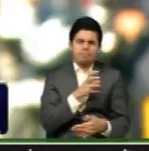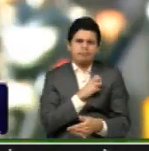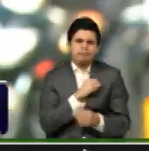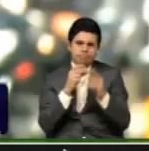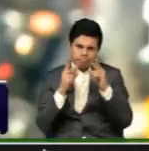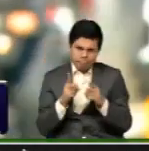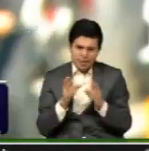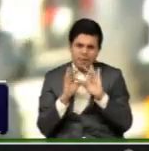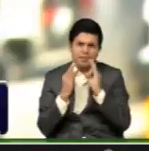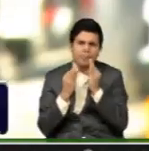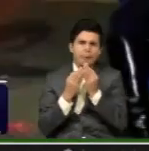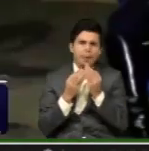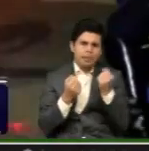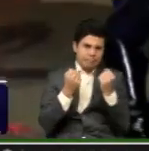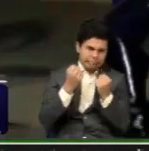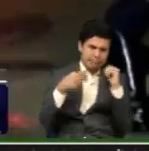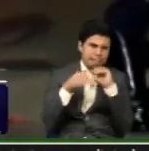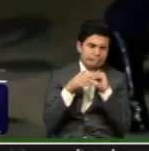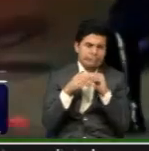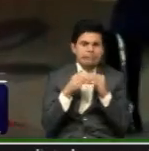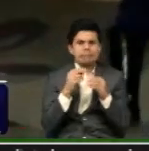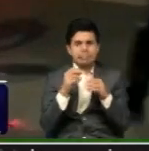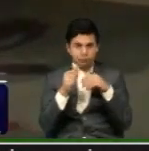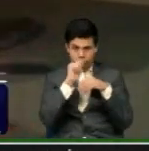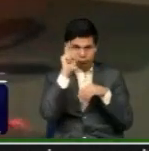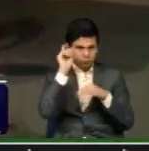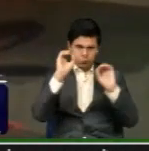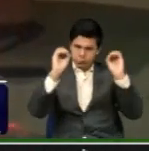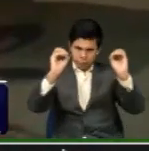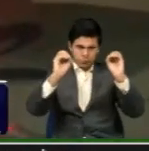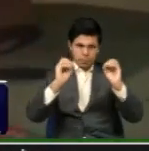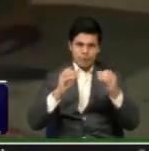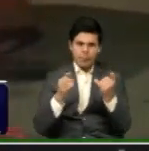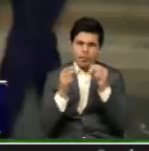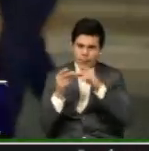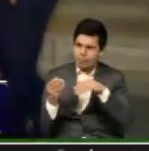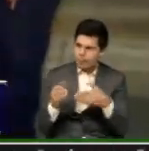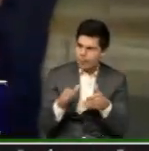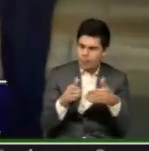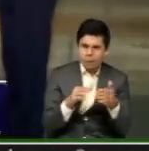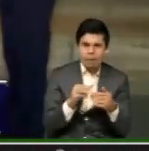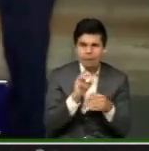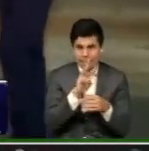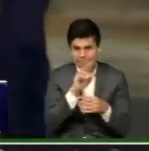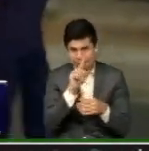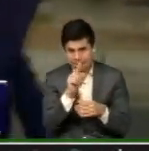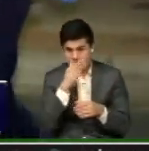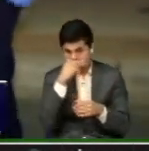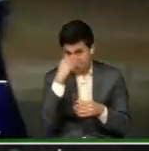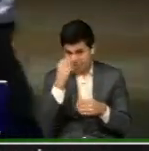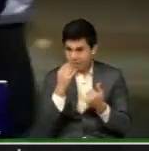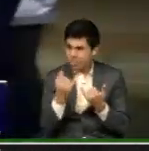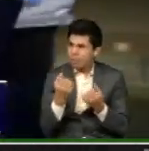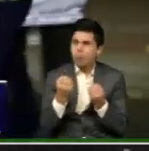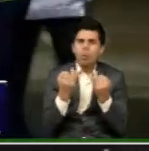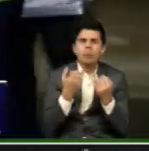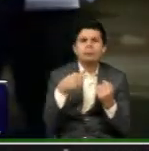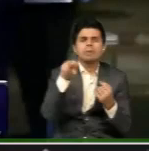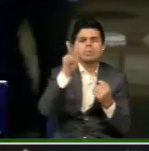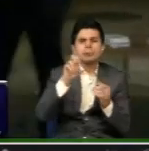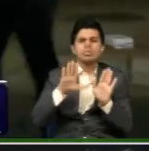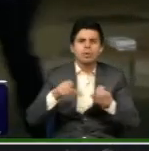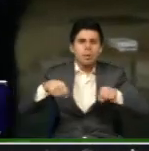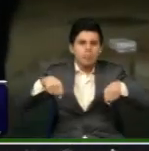para la persona que falleció. En lo que va corrido del año van 31 muertos por accidentes de tránsito, de los cuales 17 son